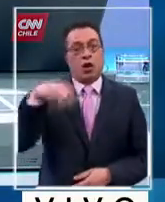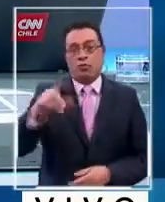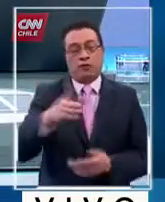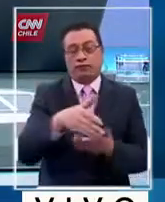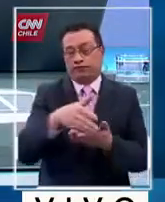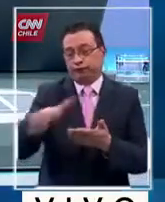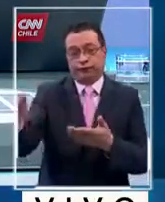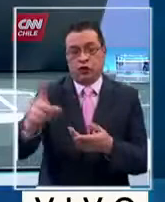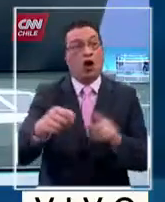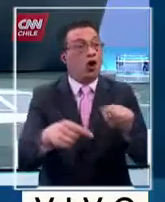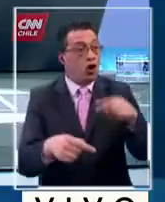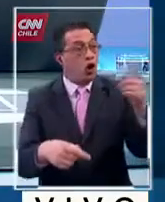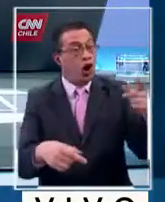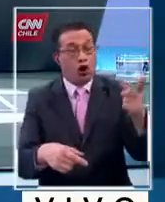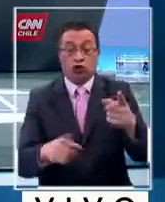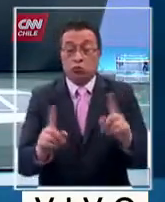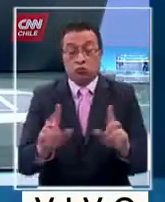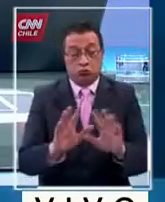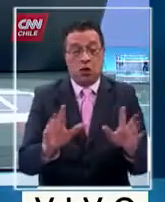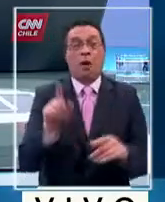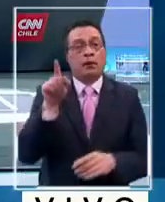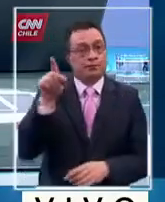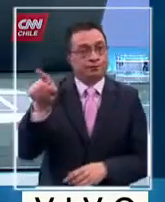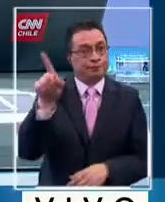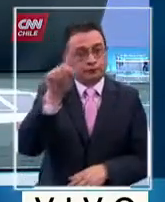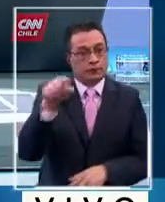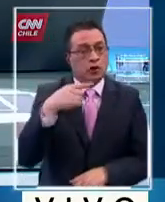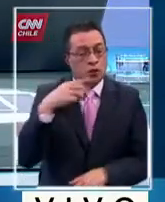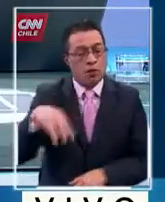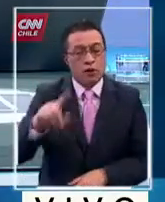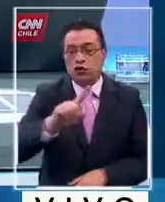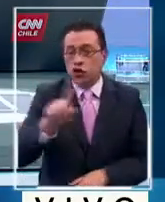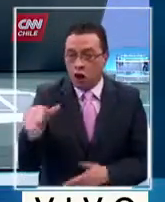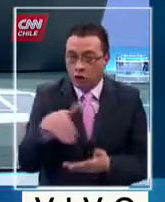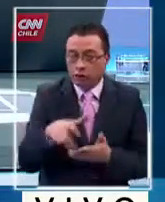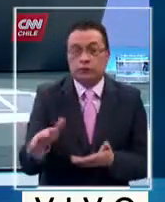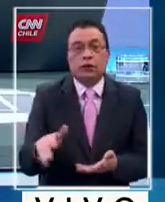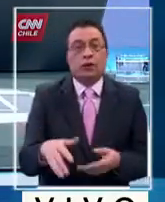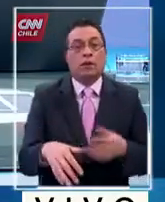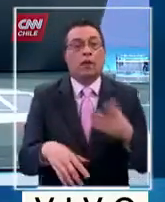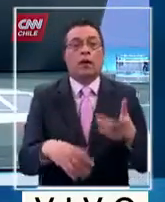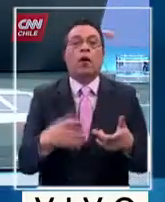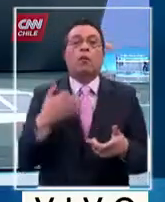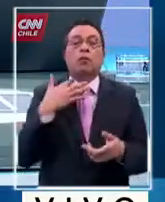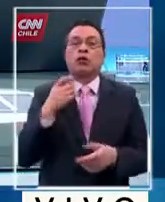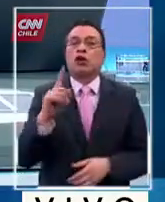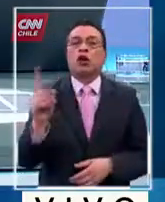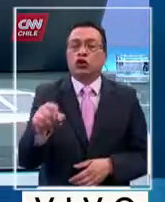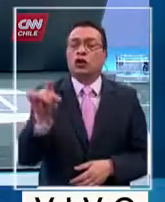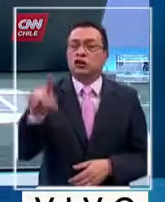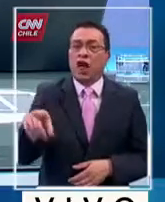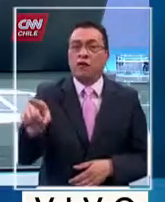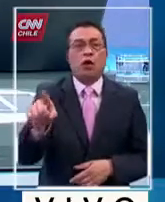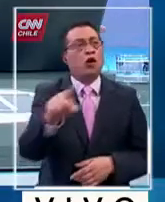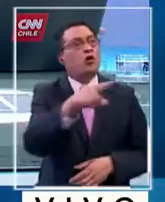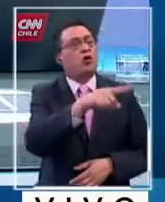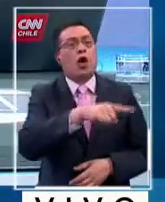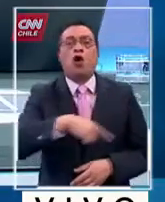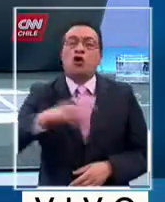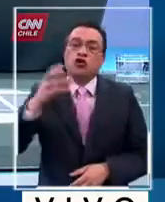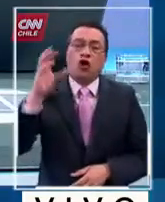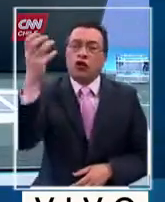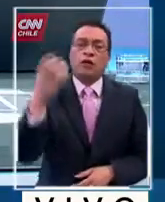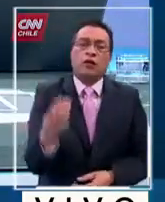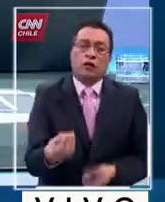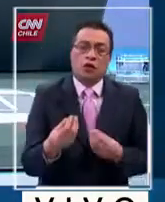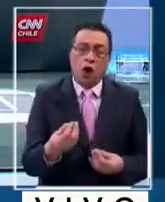otras empresas, porque a él no le parecieron problemáticas. Pero, ¿cómo se puede decir que esto se hizo sin que nadie más supiera? De hecho, se lo reprochan a